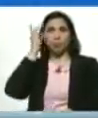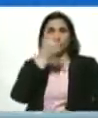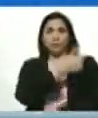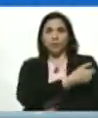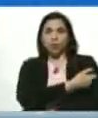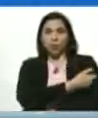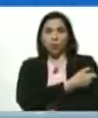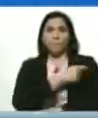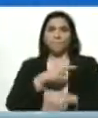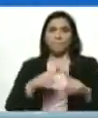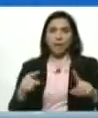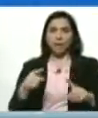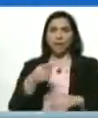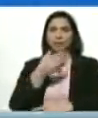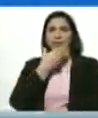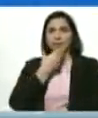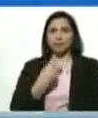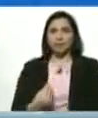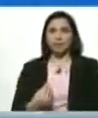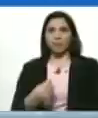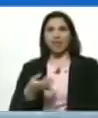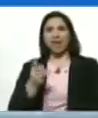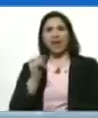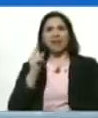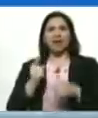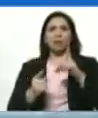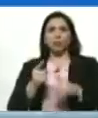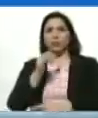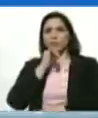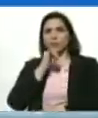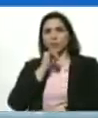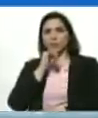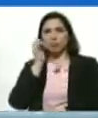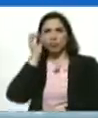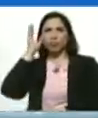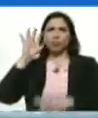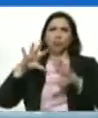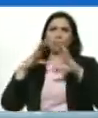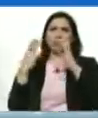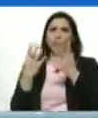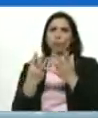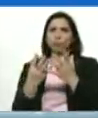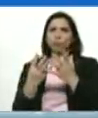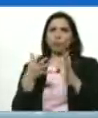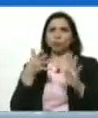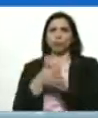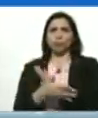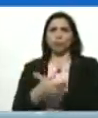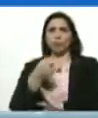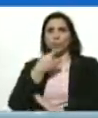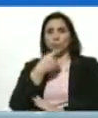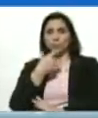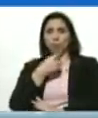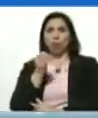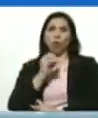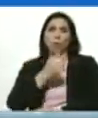para diciembre hay noticias que surgen en el mundo de curas de medicina